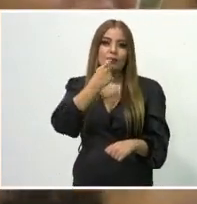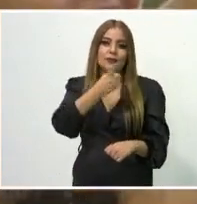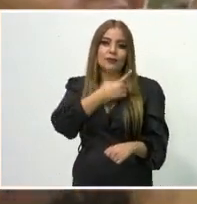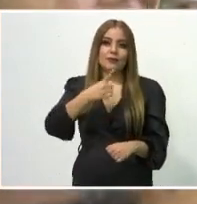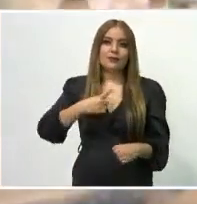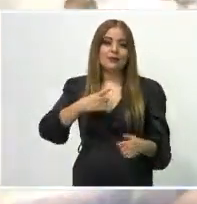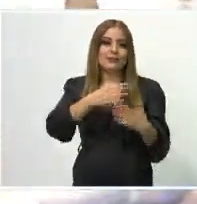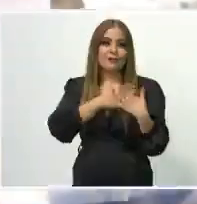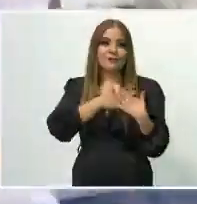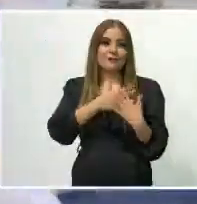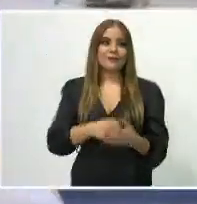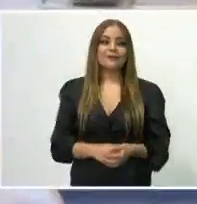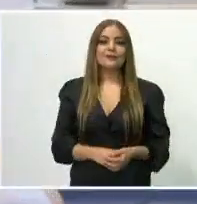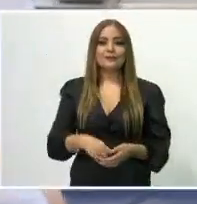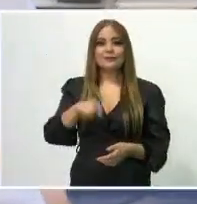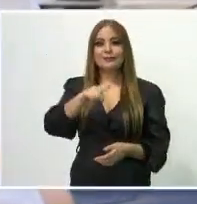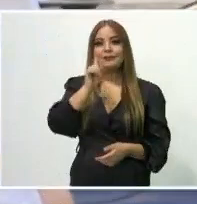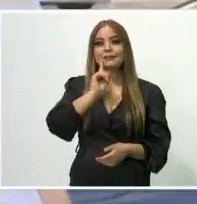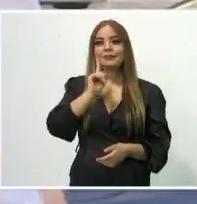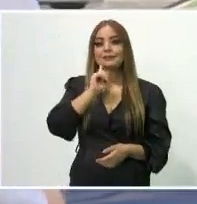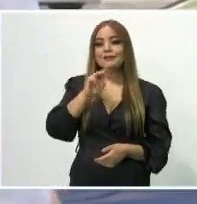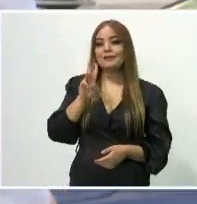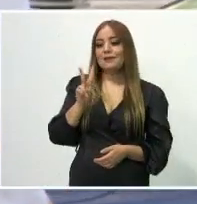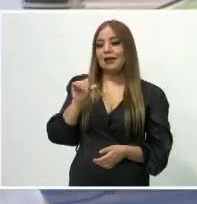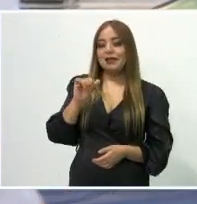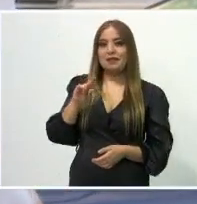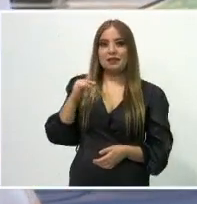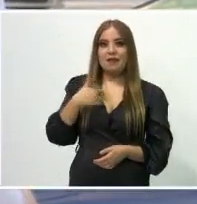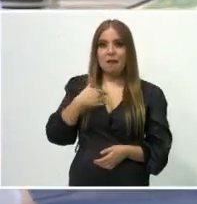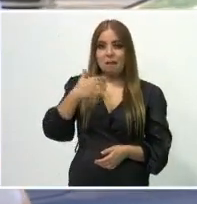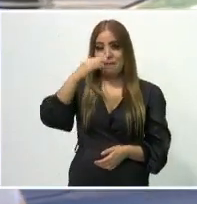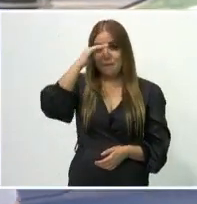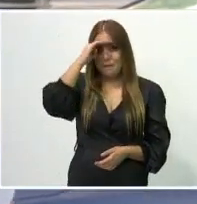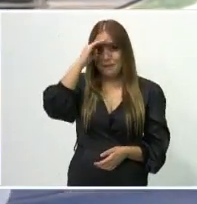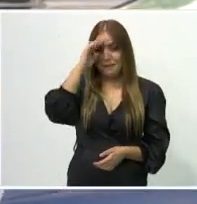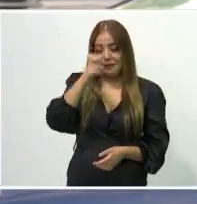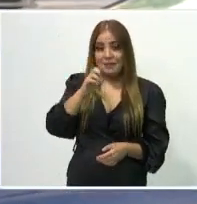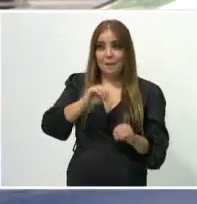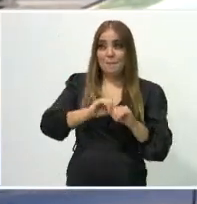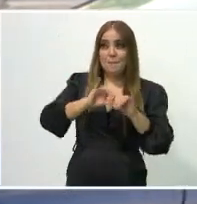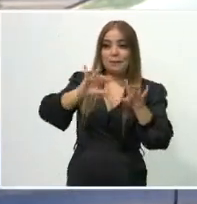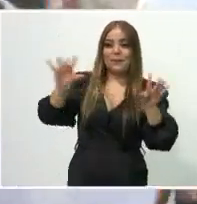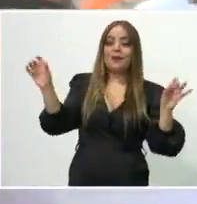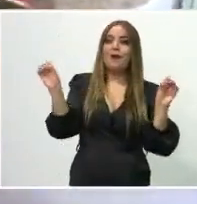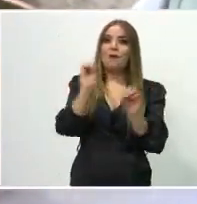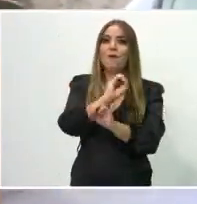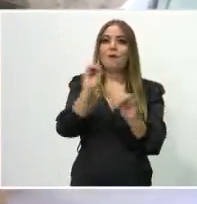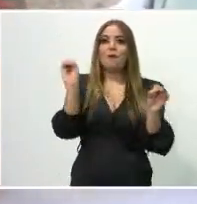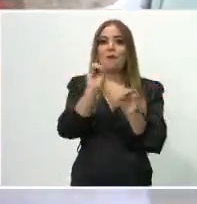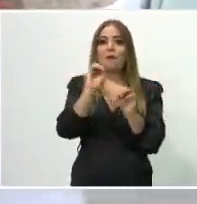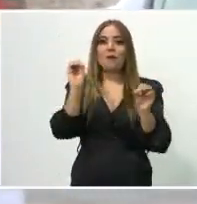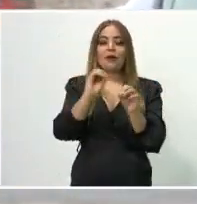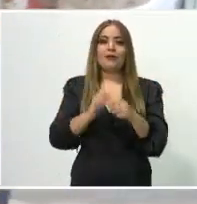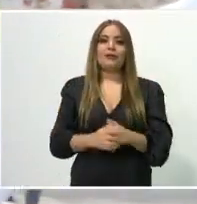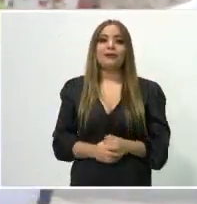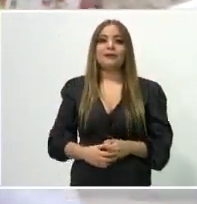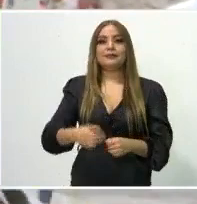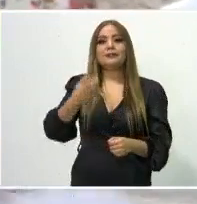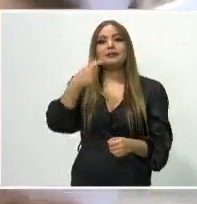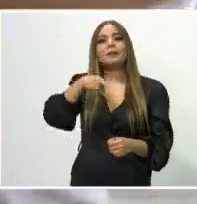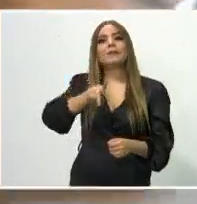mundo. Dianey aseguró que nunca imaginó tener tanto impacto en redes sociales con la invitación. Sin